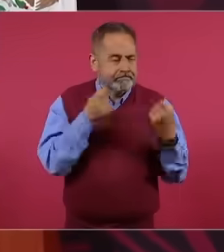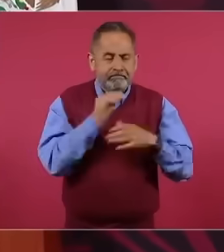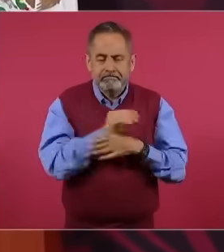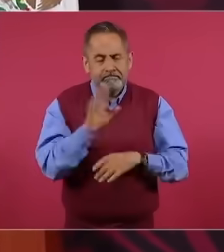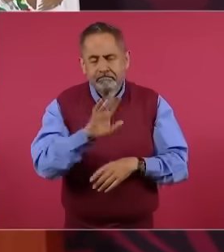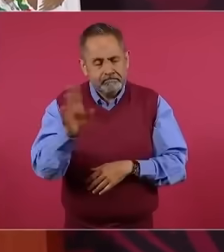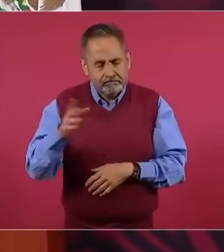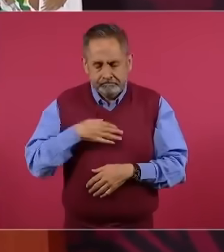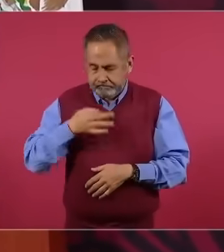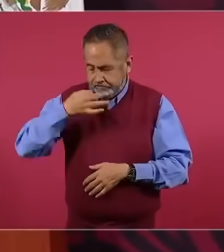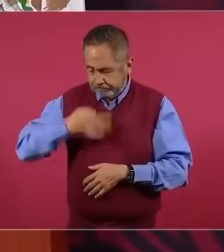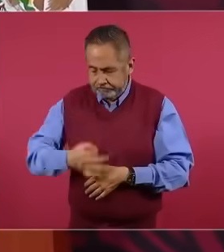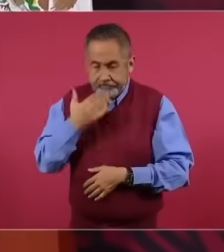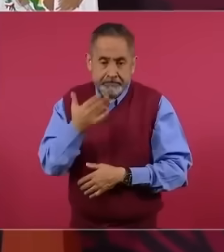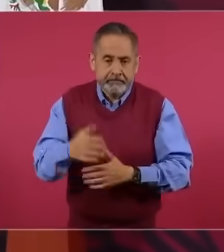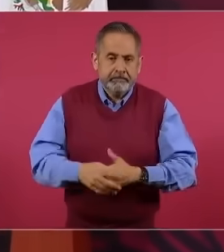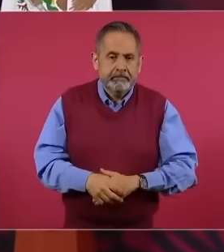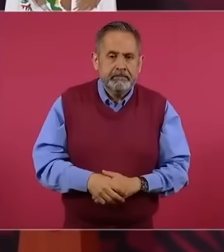pasar.